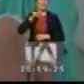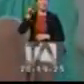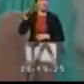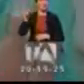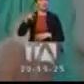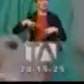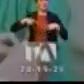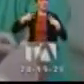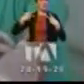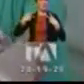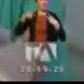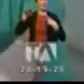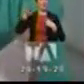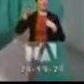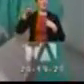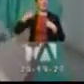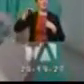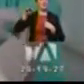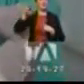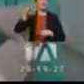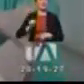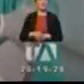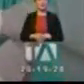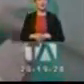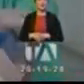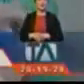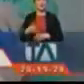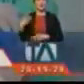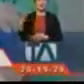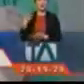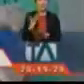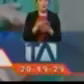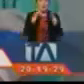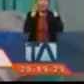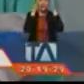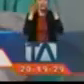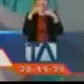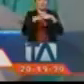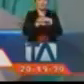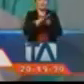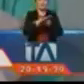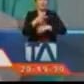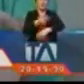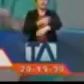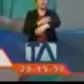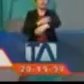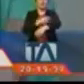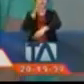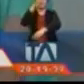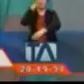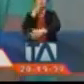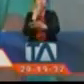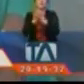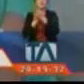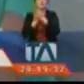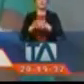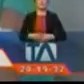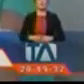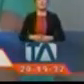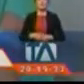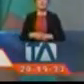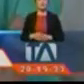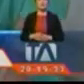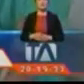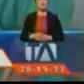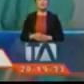quien vive en San Antonio del Táchira. Y apenas llegué me atendieron de una vez, me metieron para acá y bendito sea Dios, me han atendido bien, no tengo nada que decir.